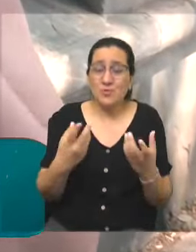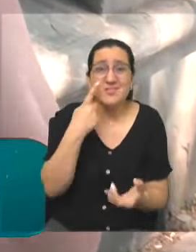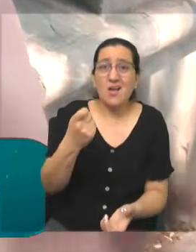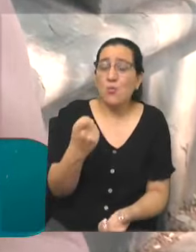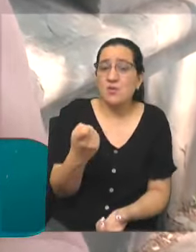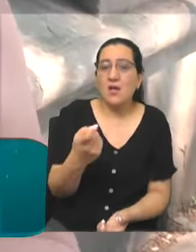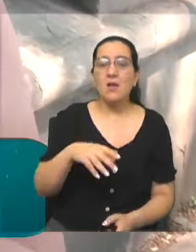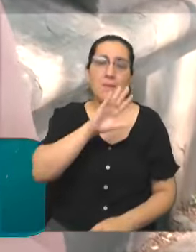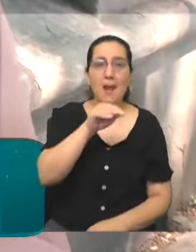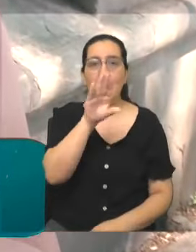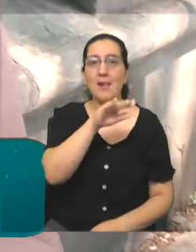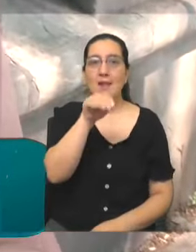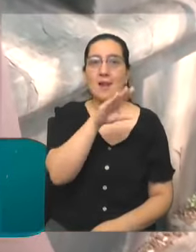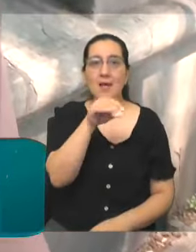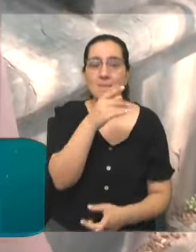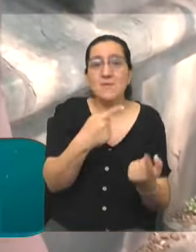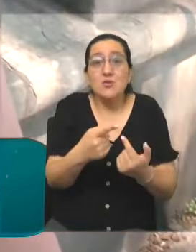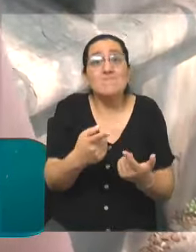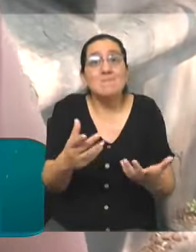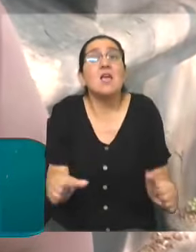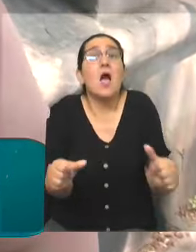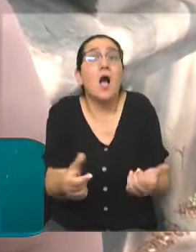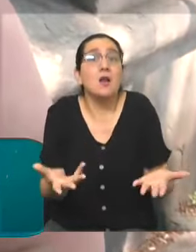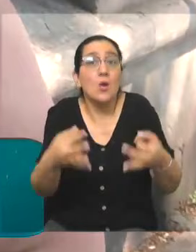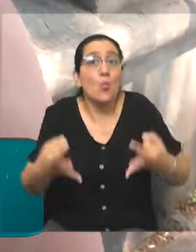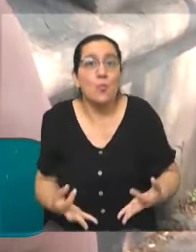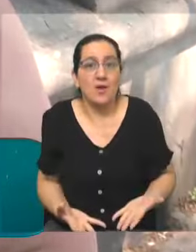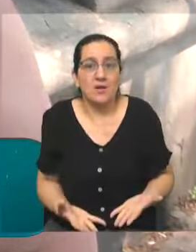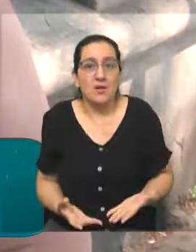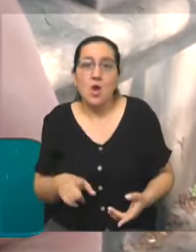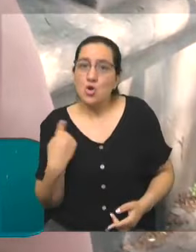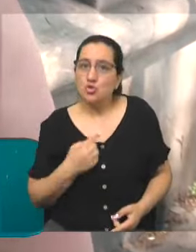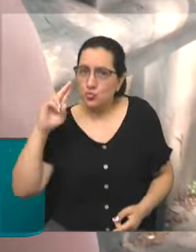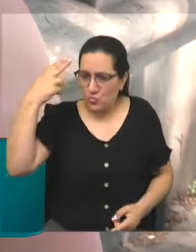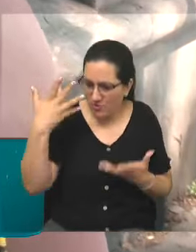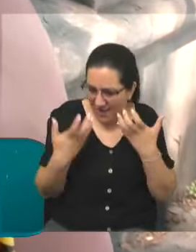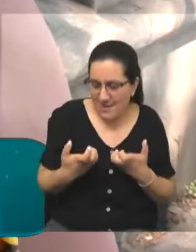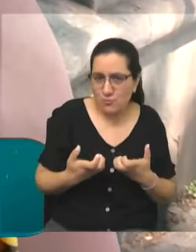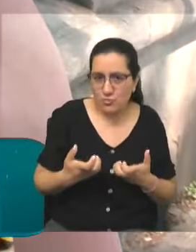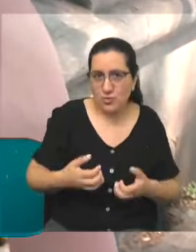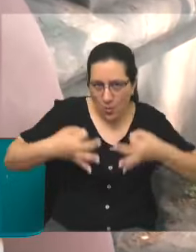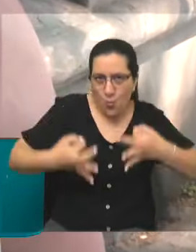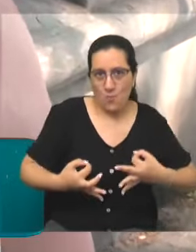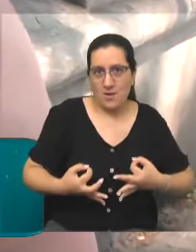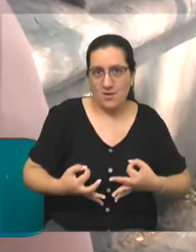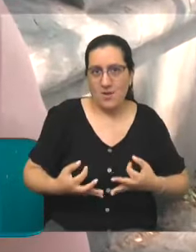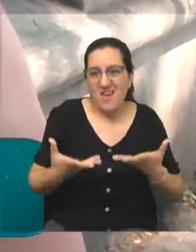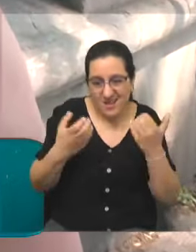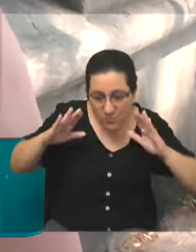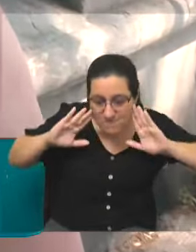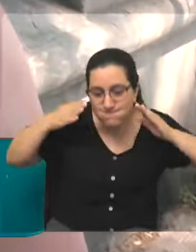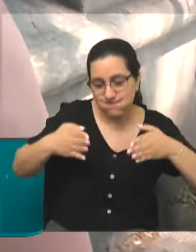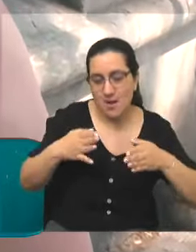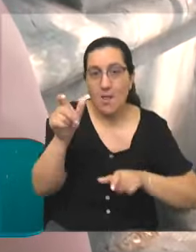son puras palabras, pero ¿y dónde están los hechos? Nosotros los uruguayos queremos hechos. Queremos que se inclinen hacia